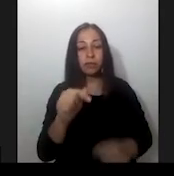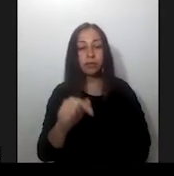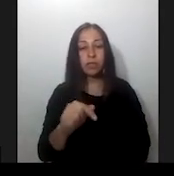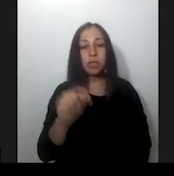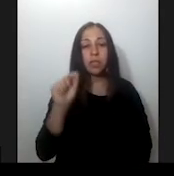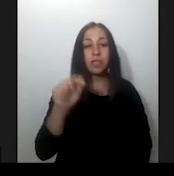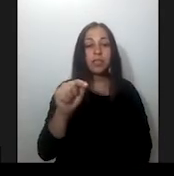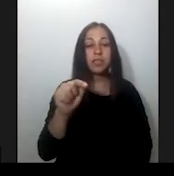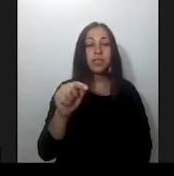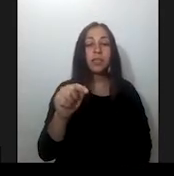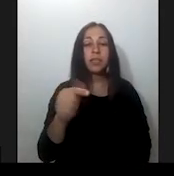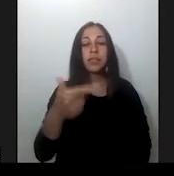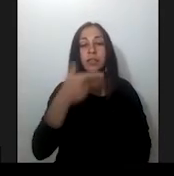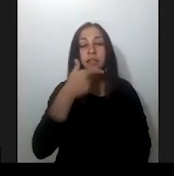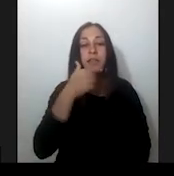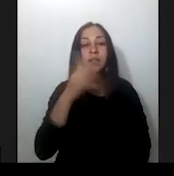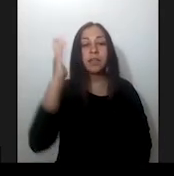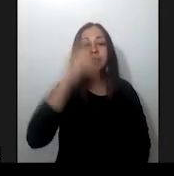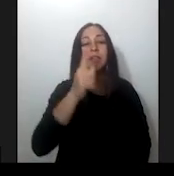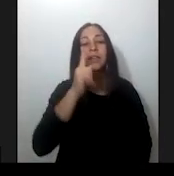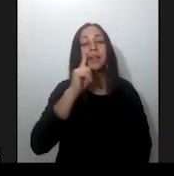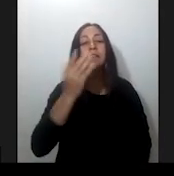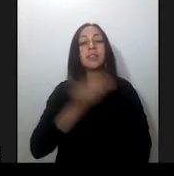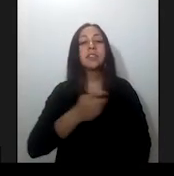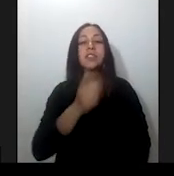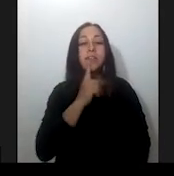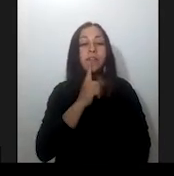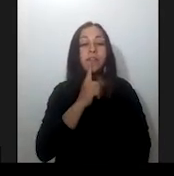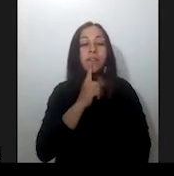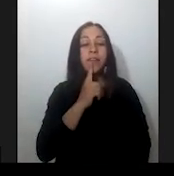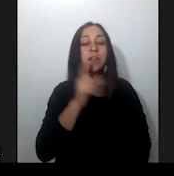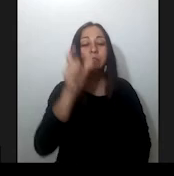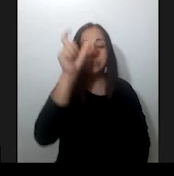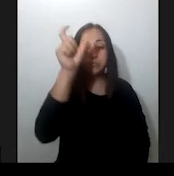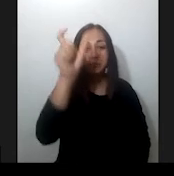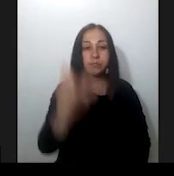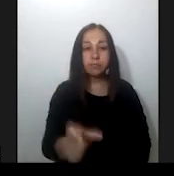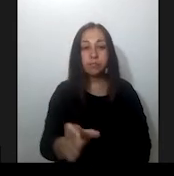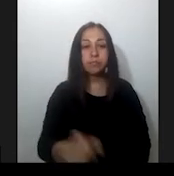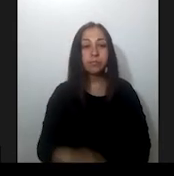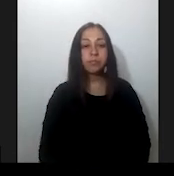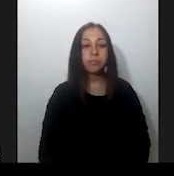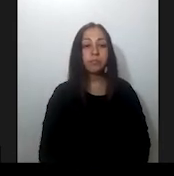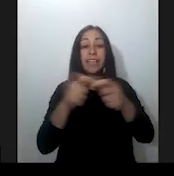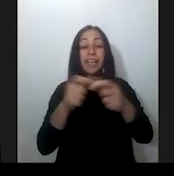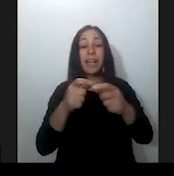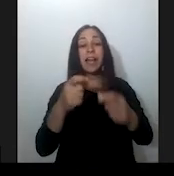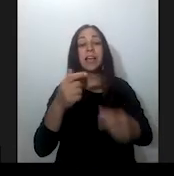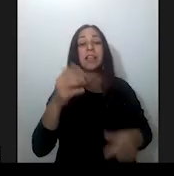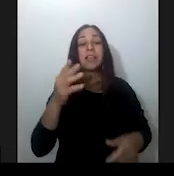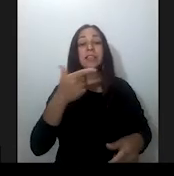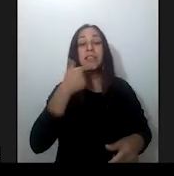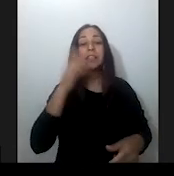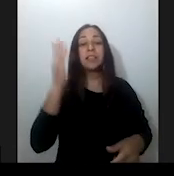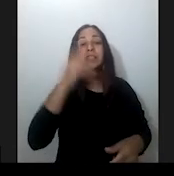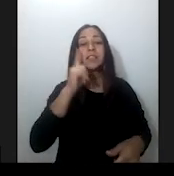Selecciono hasta acá. Estoy tocando la tecla Shift. Mantengo la tecla Shift y estoy seleccionando varias columnas. Bueno, con la